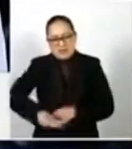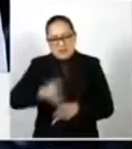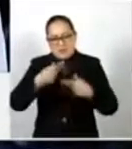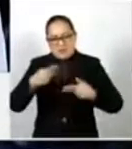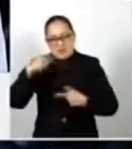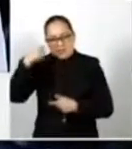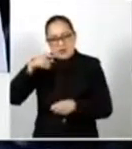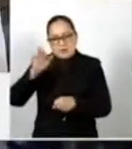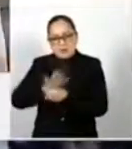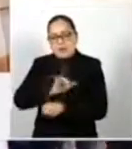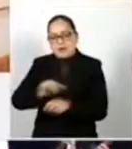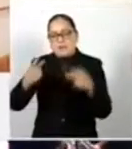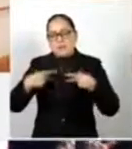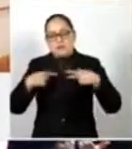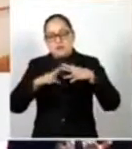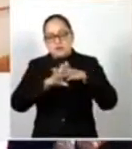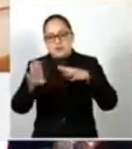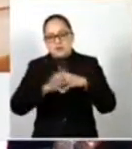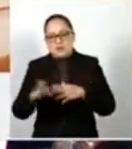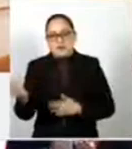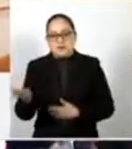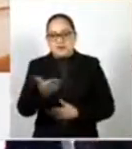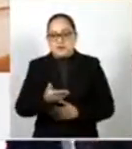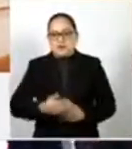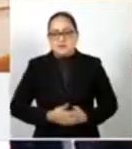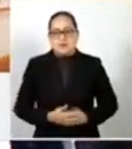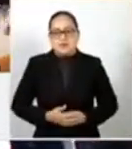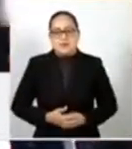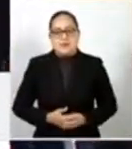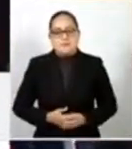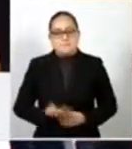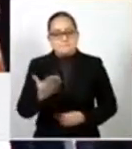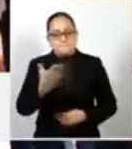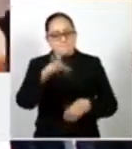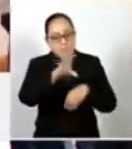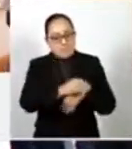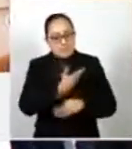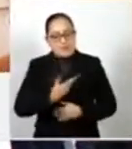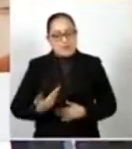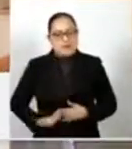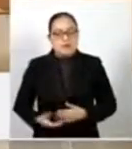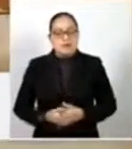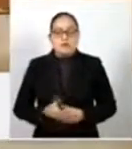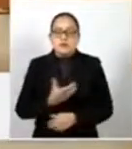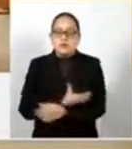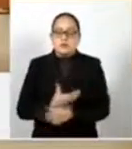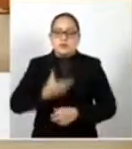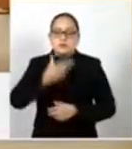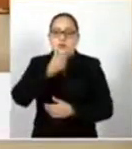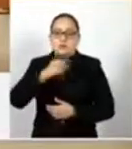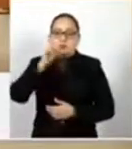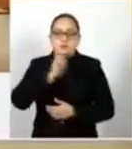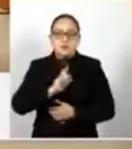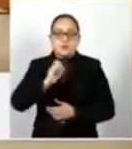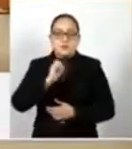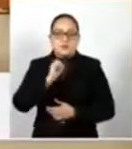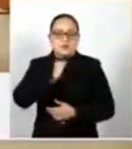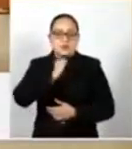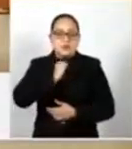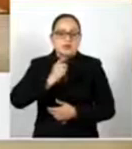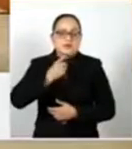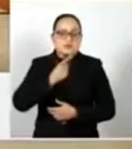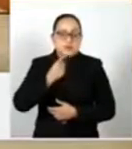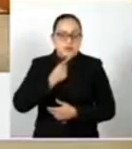de migrantes. Adelante. Con su permiso, presidente, compañeras y compañeros